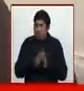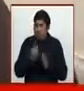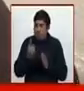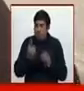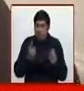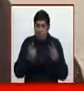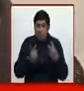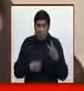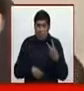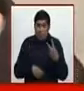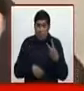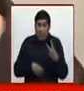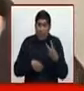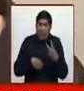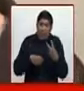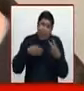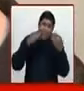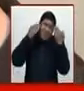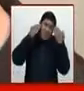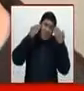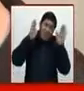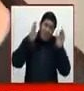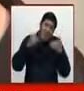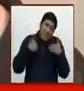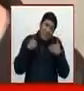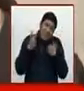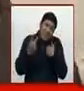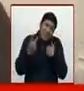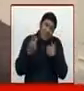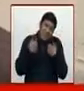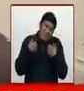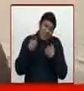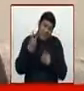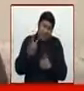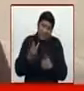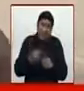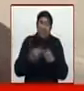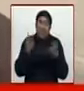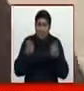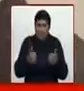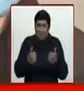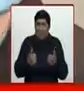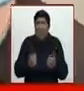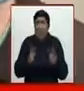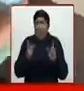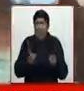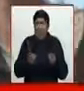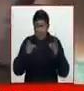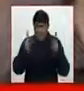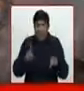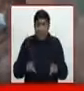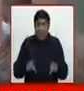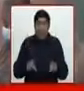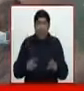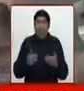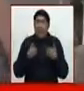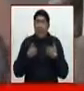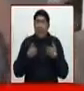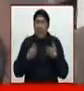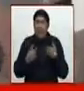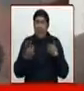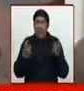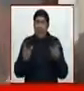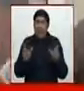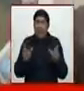una? Ah, no estoy seguro, pero tengo las dos. Muy bien, muchas gracias. Así la gente viene con sus dos